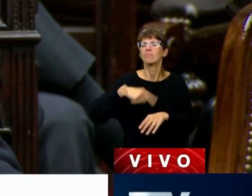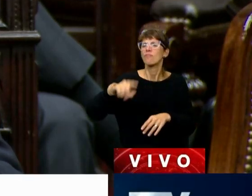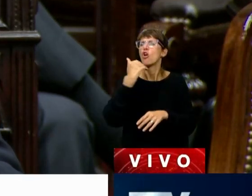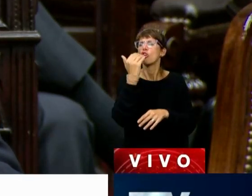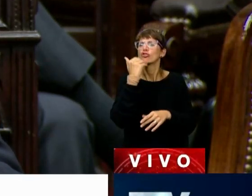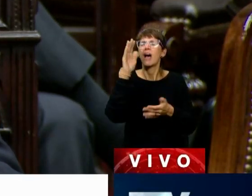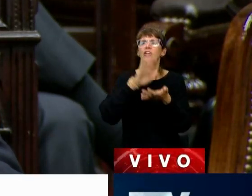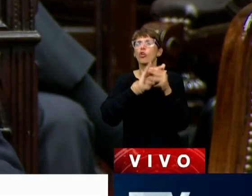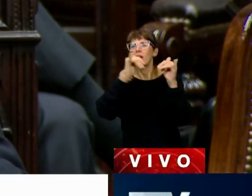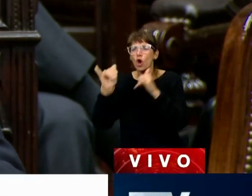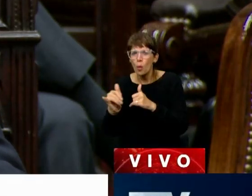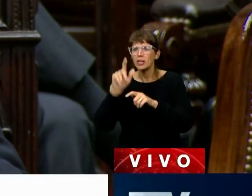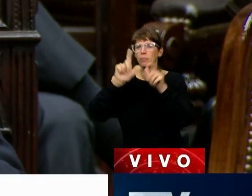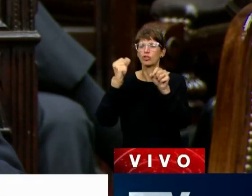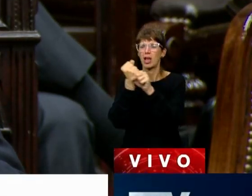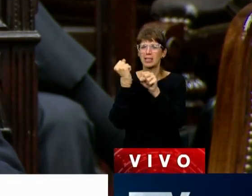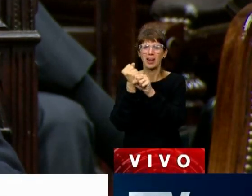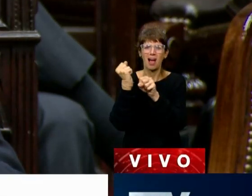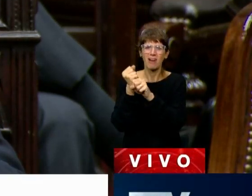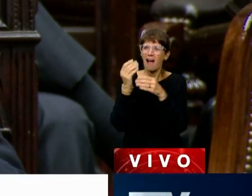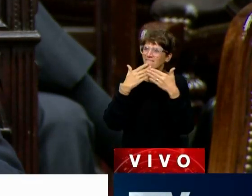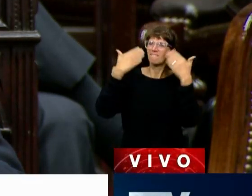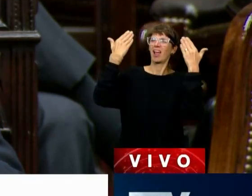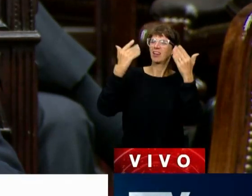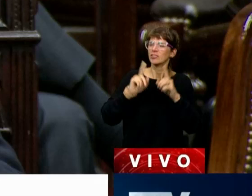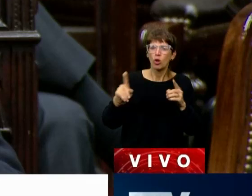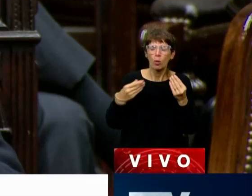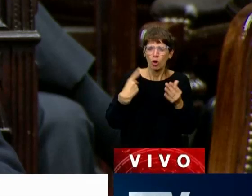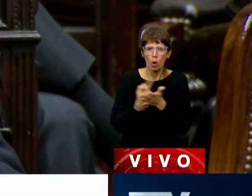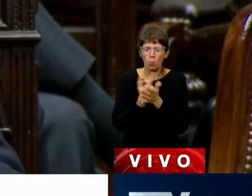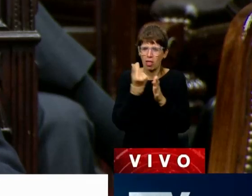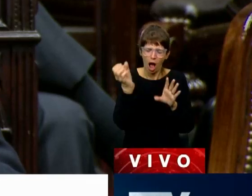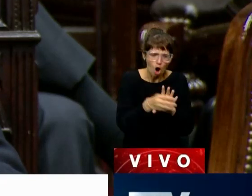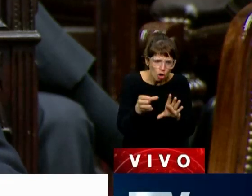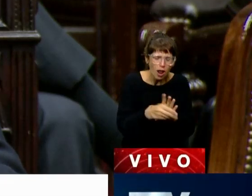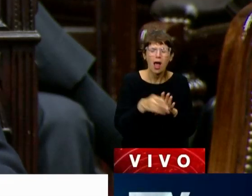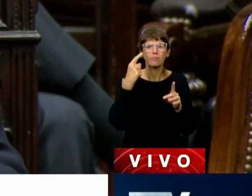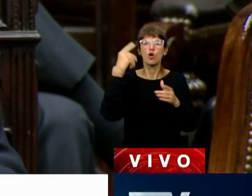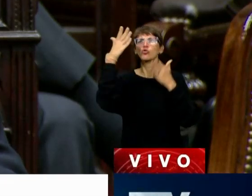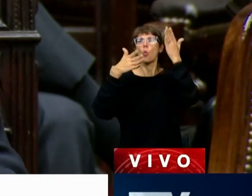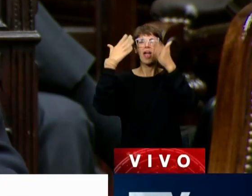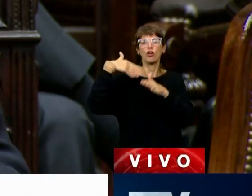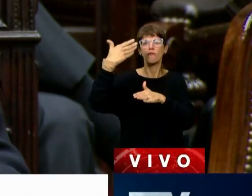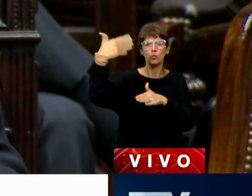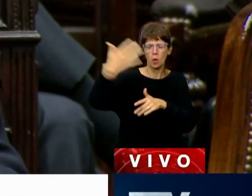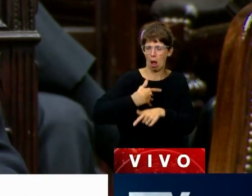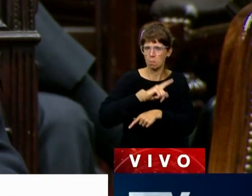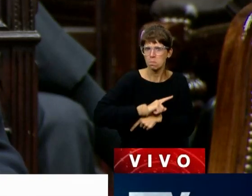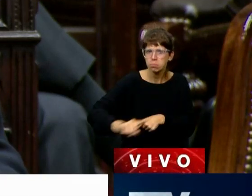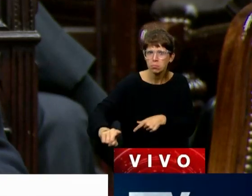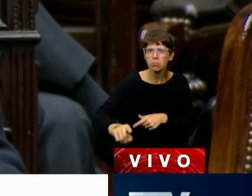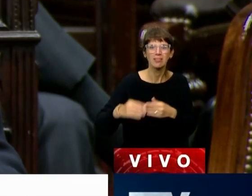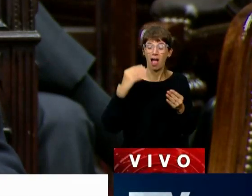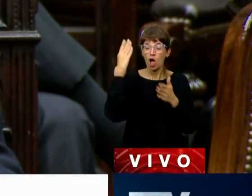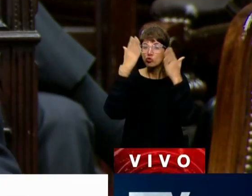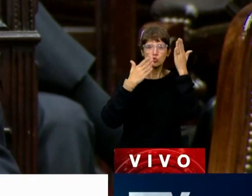los jóvenes y trabajadores por no tener la libertad de ahorrar, de planificar, de soñar. De soñar les ha